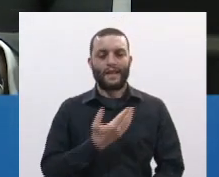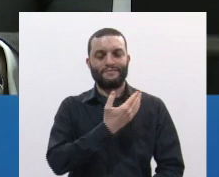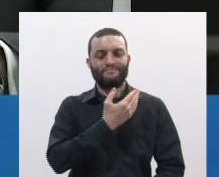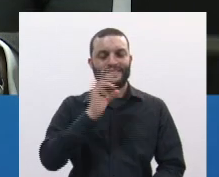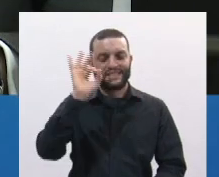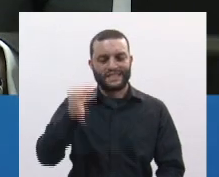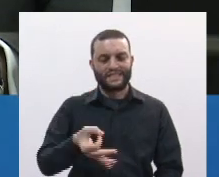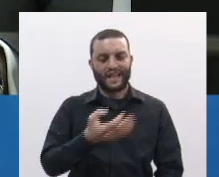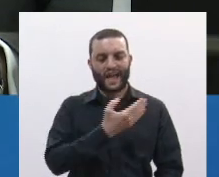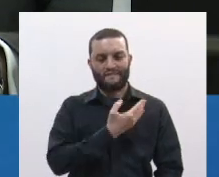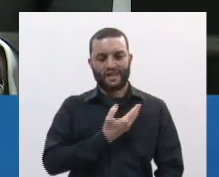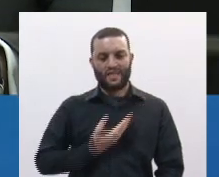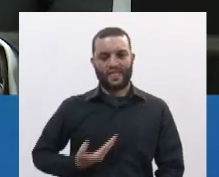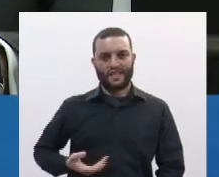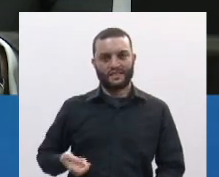estadista,